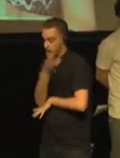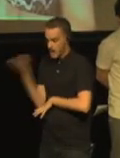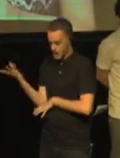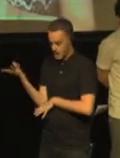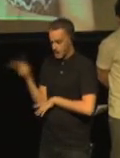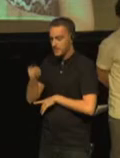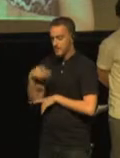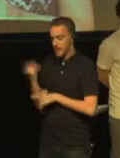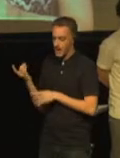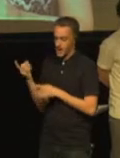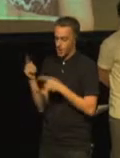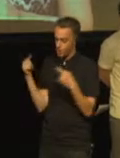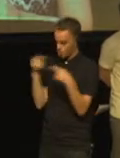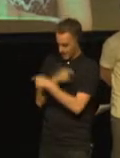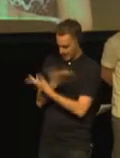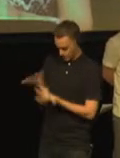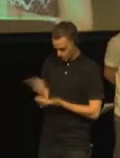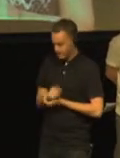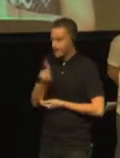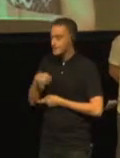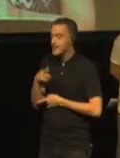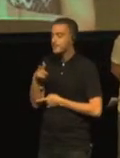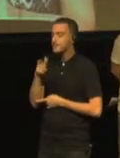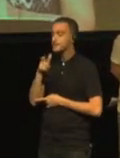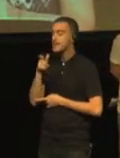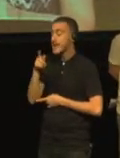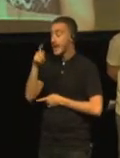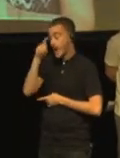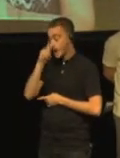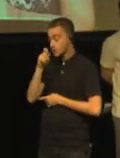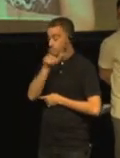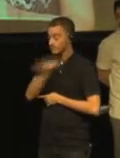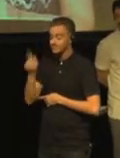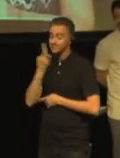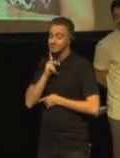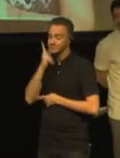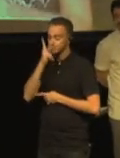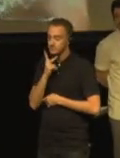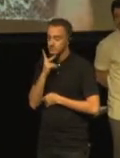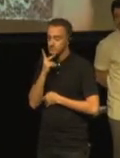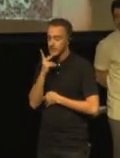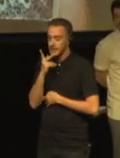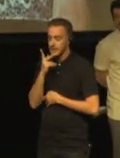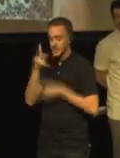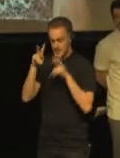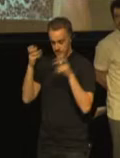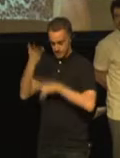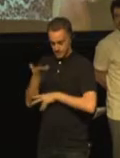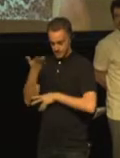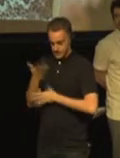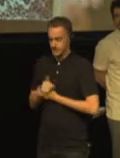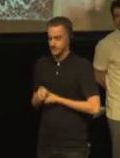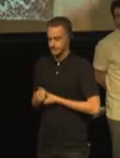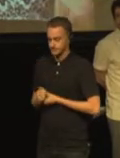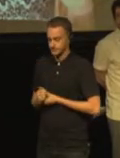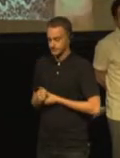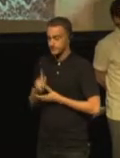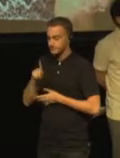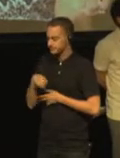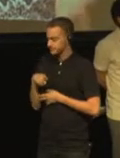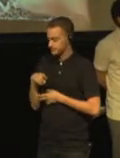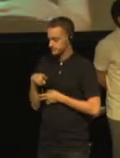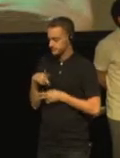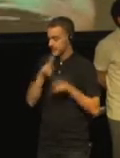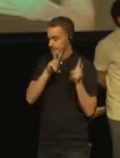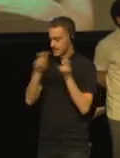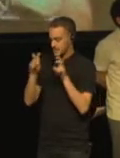decir algo sobre la edad también de las personas sordociegas. Y este tipo de temas, o sea, ¿dónde viven